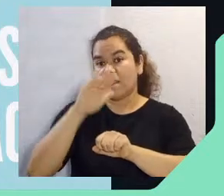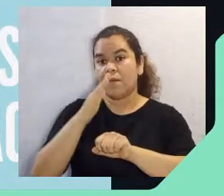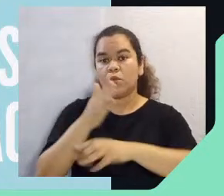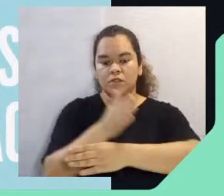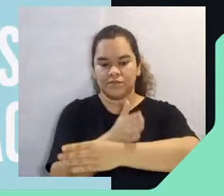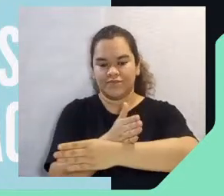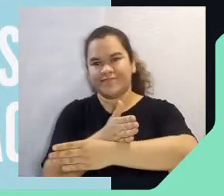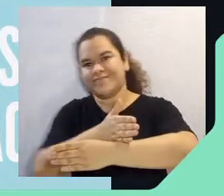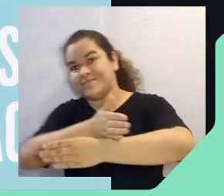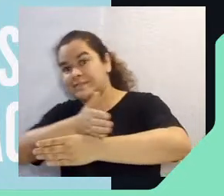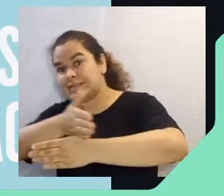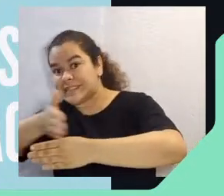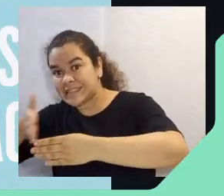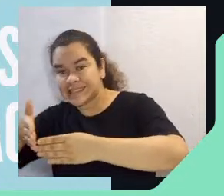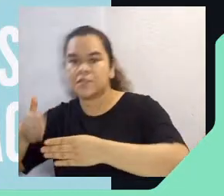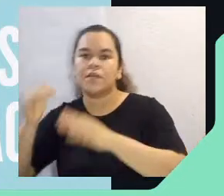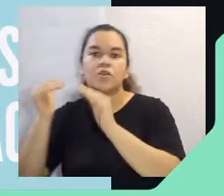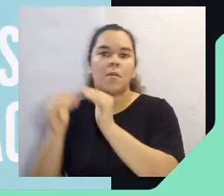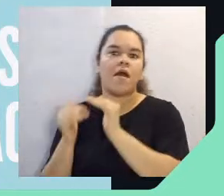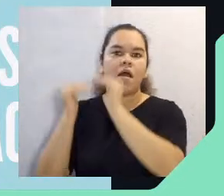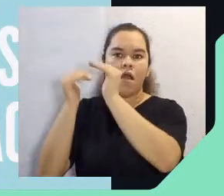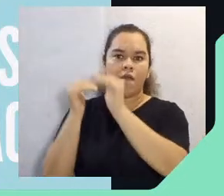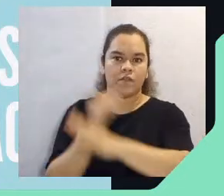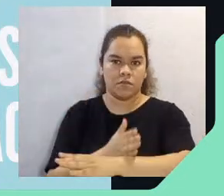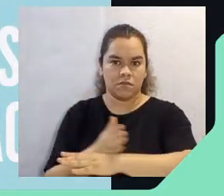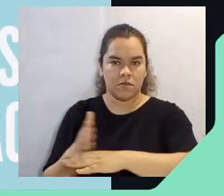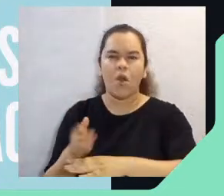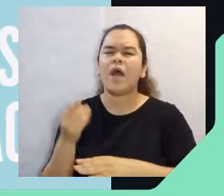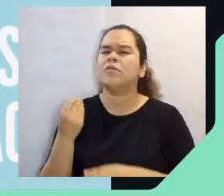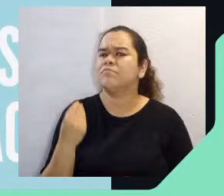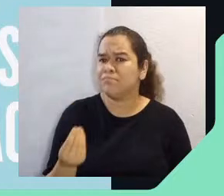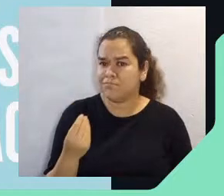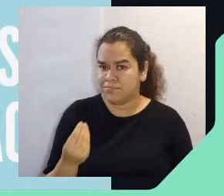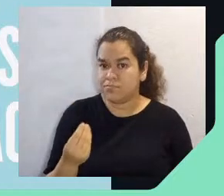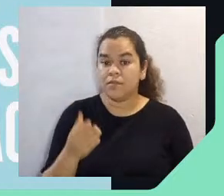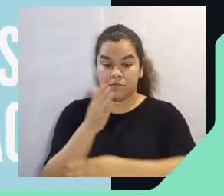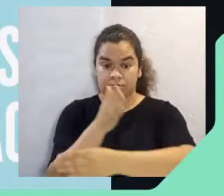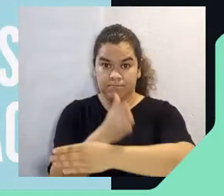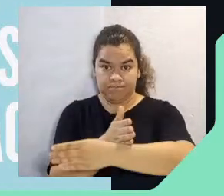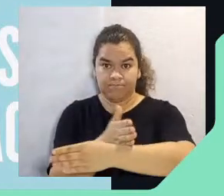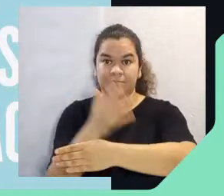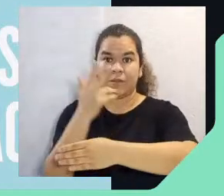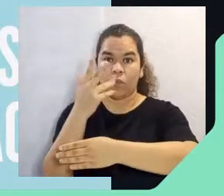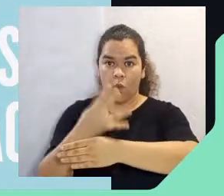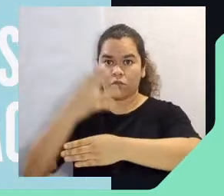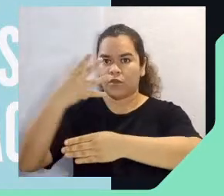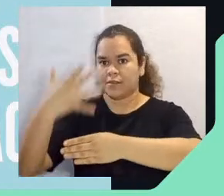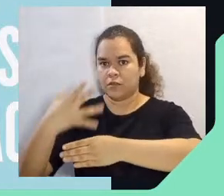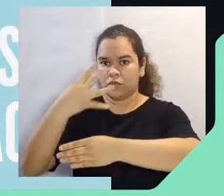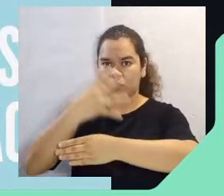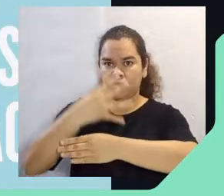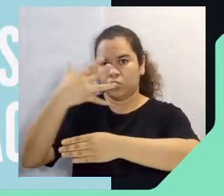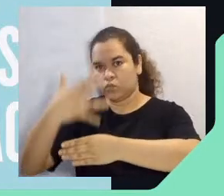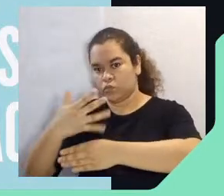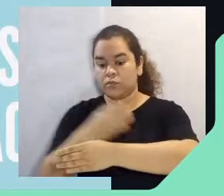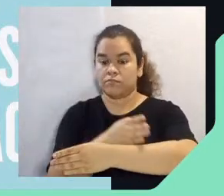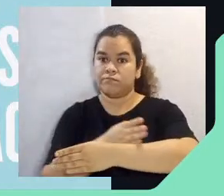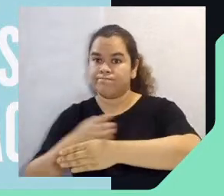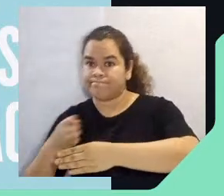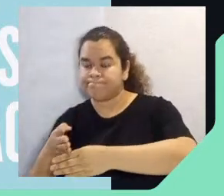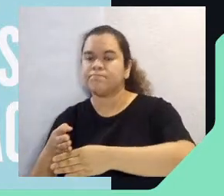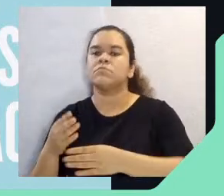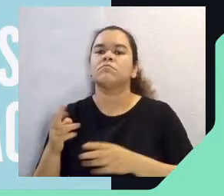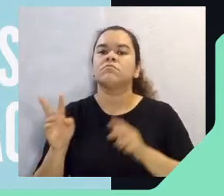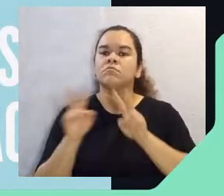nos encontramos. También ya no, en este tramo nos vamos acercando a todo lo que tenga que ver a los conceptos